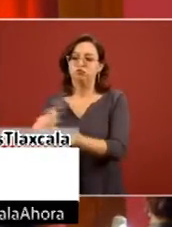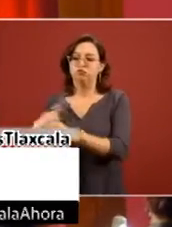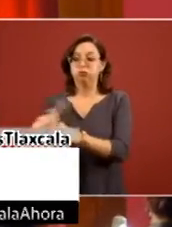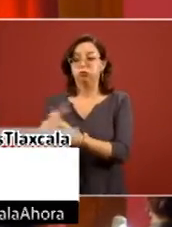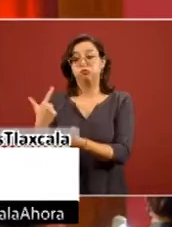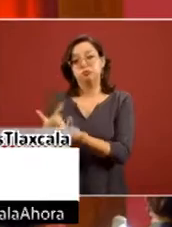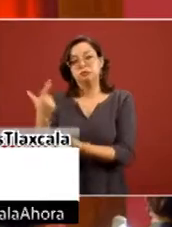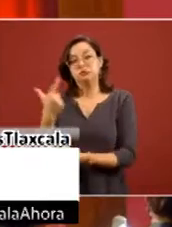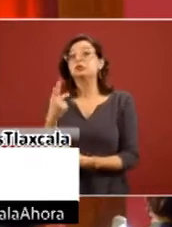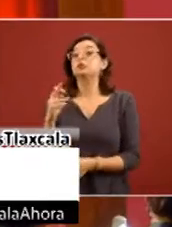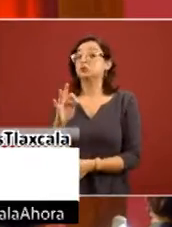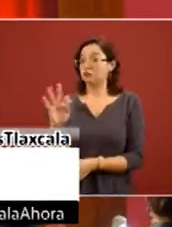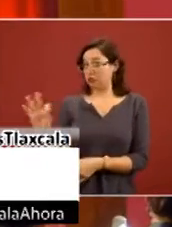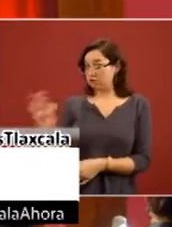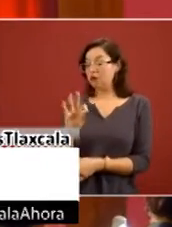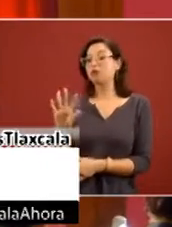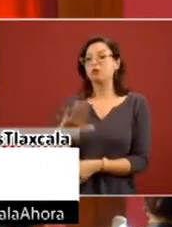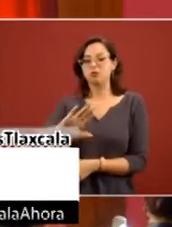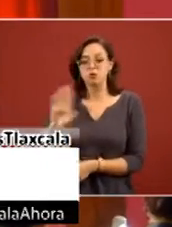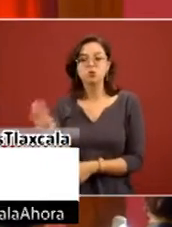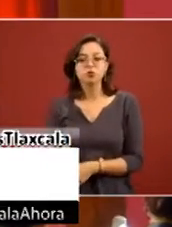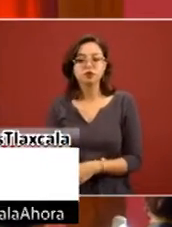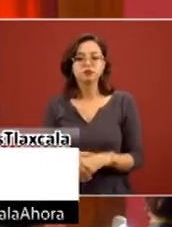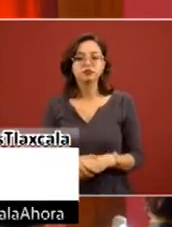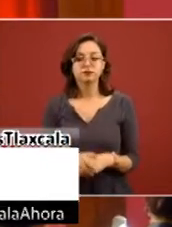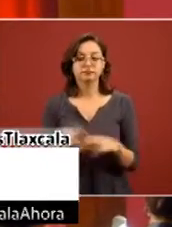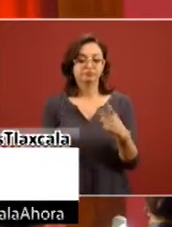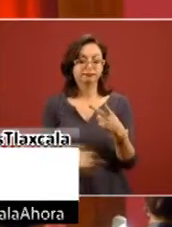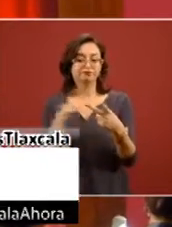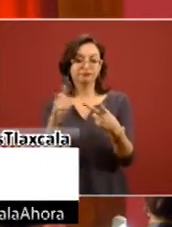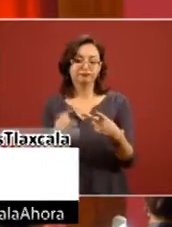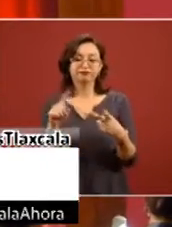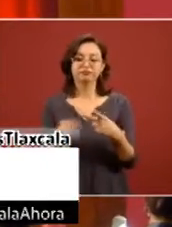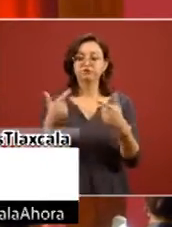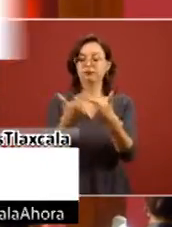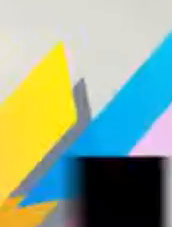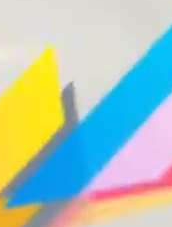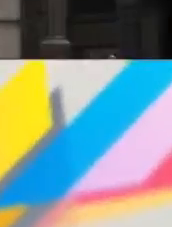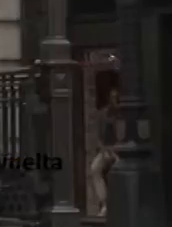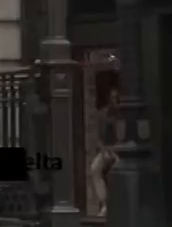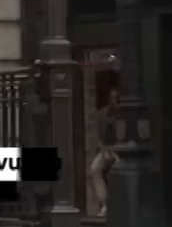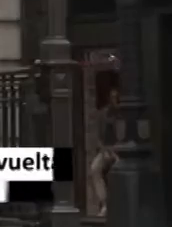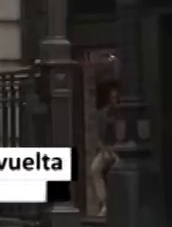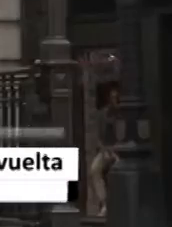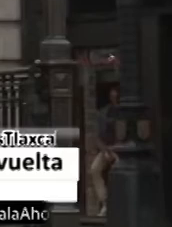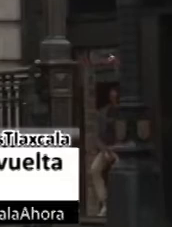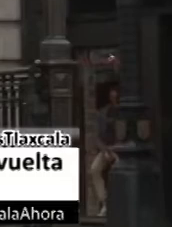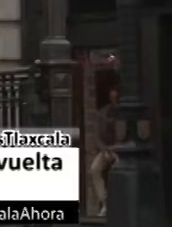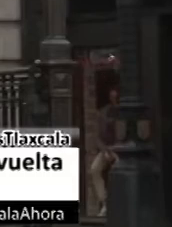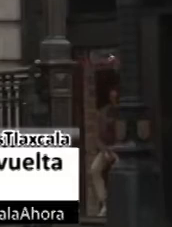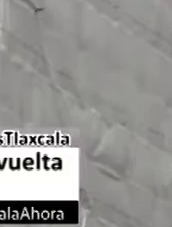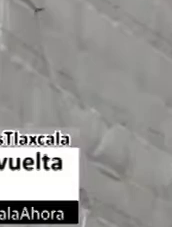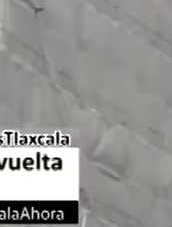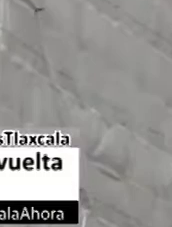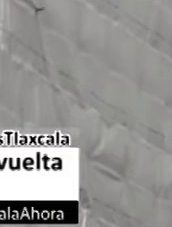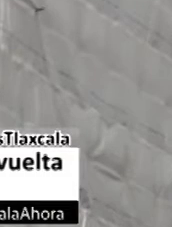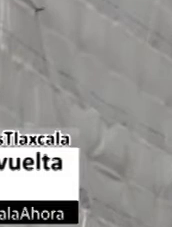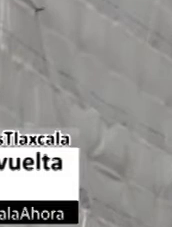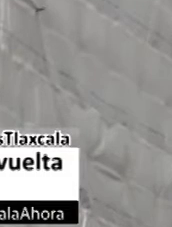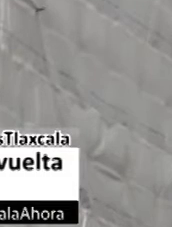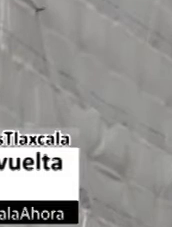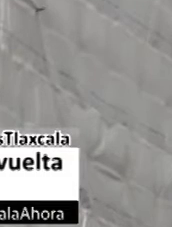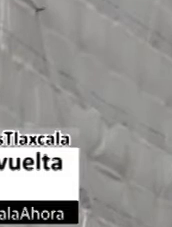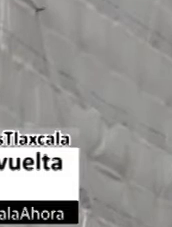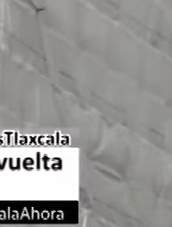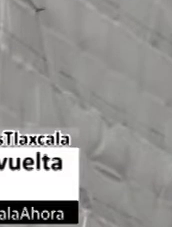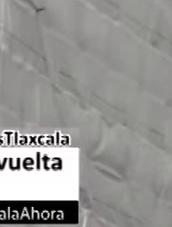de Epidemiología, quien reiteró la invitación a la población a quedarse en casa. El gobierno británico vislumbra la vuelta a la